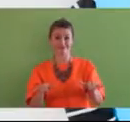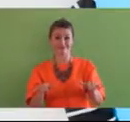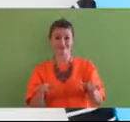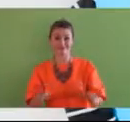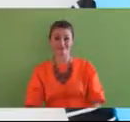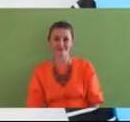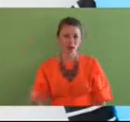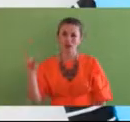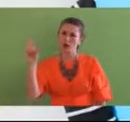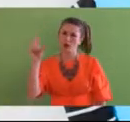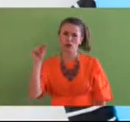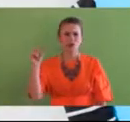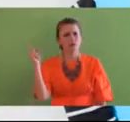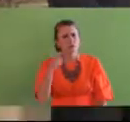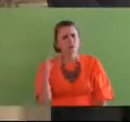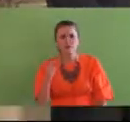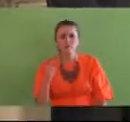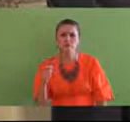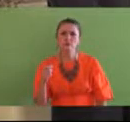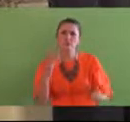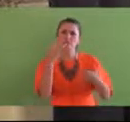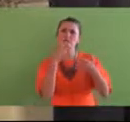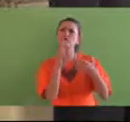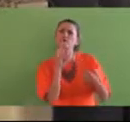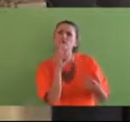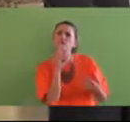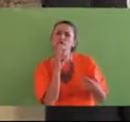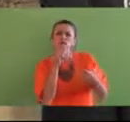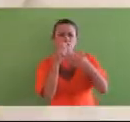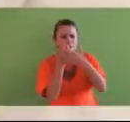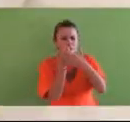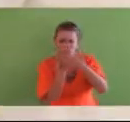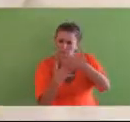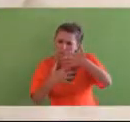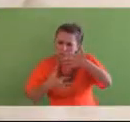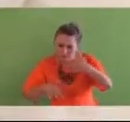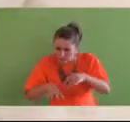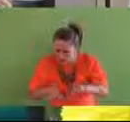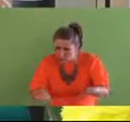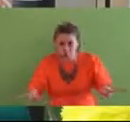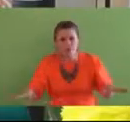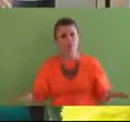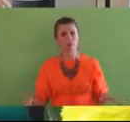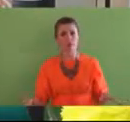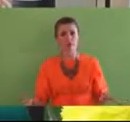lugar. No es necesario derrochar el agua,